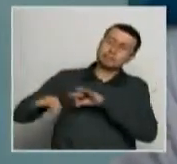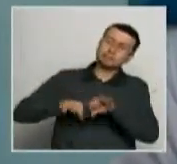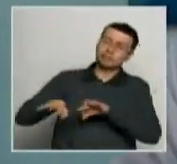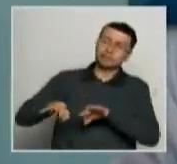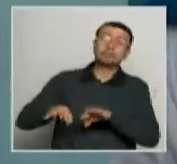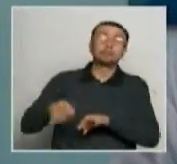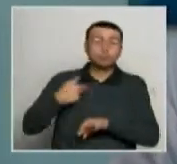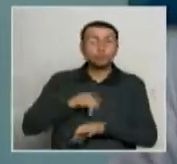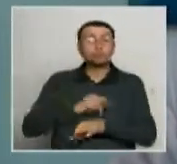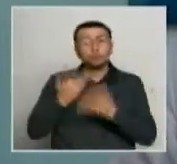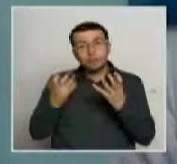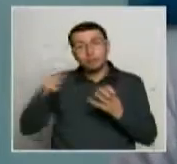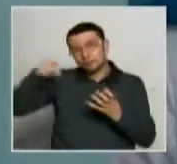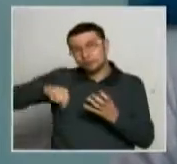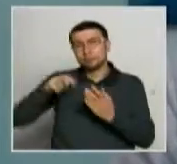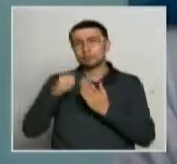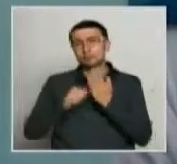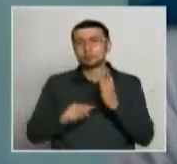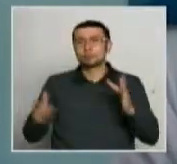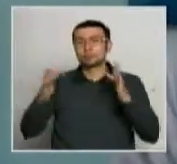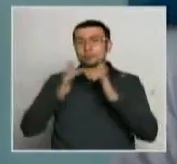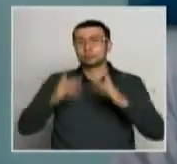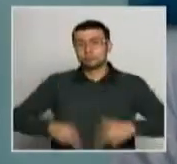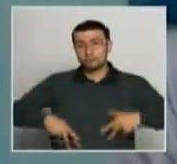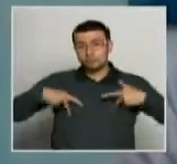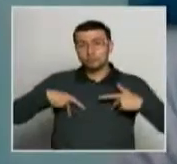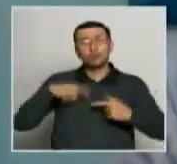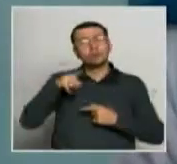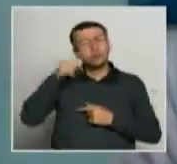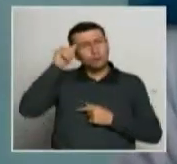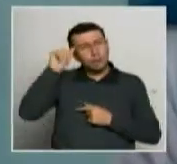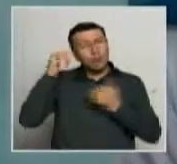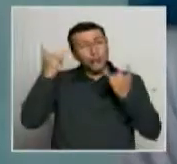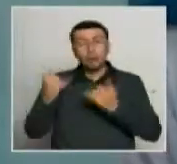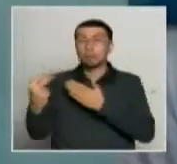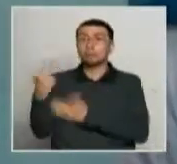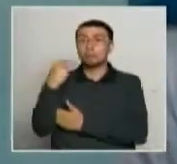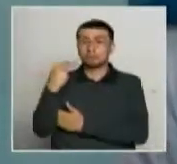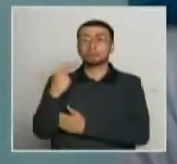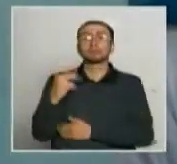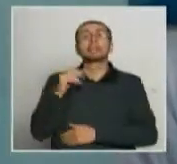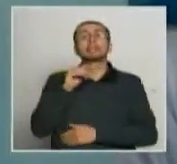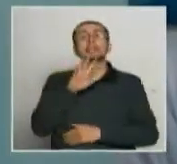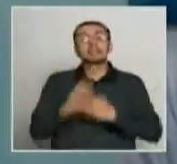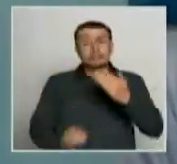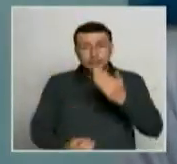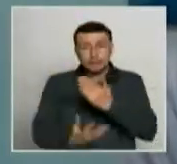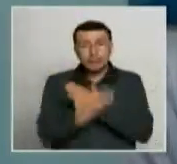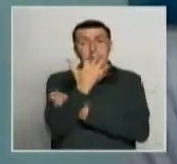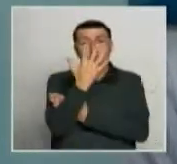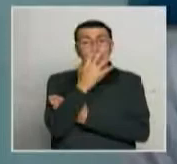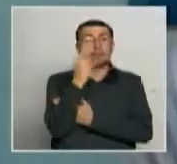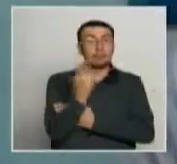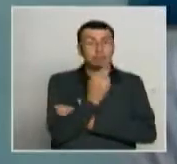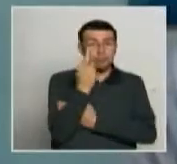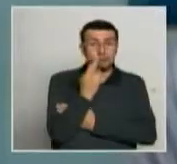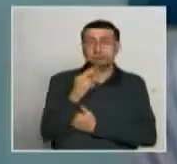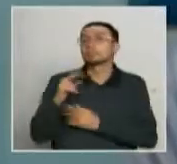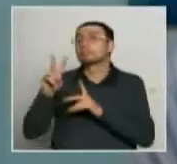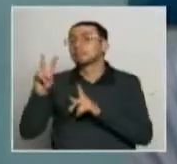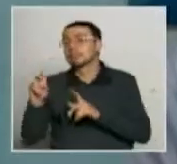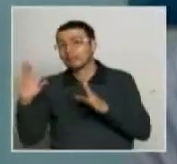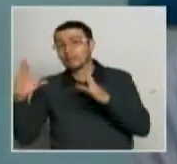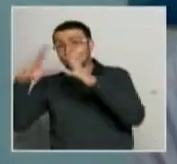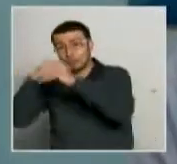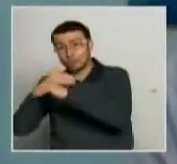queremos en Conexión Vital. Recuerden que ahora ustedes nos pueden ver a las 5 de la mañana y a las 7 de la noche